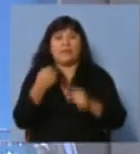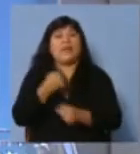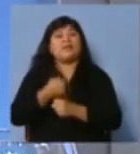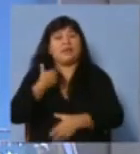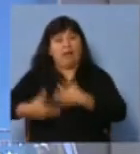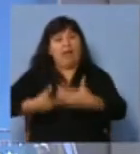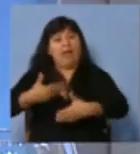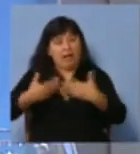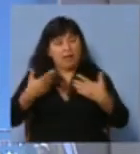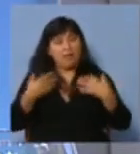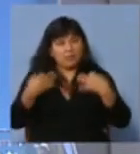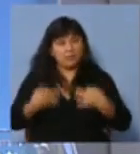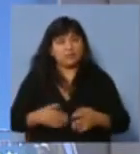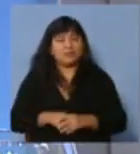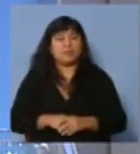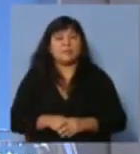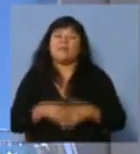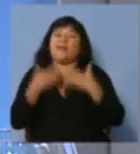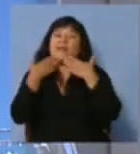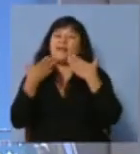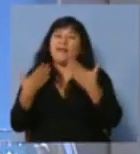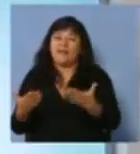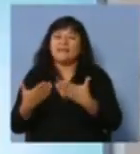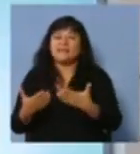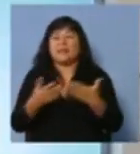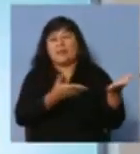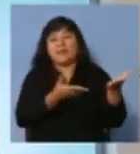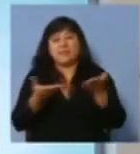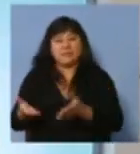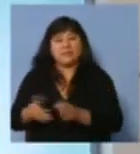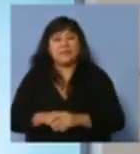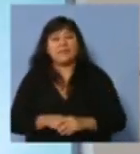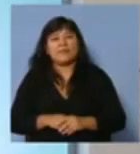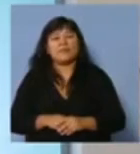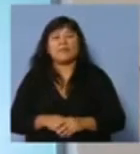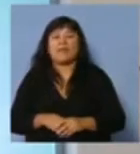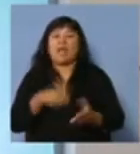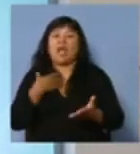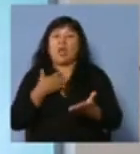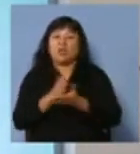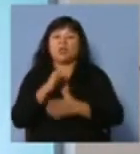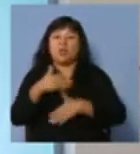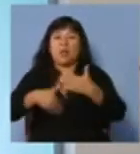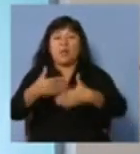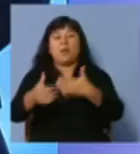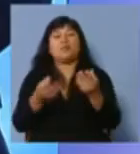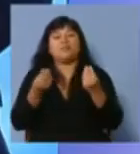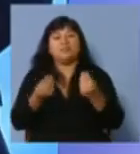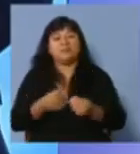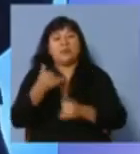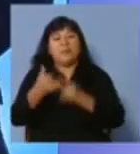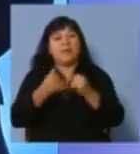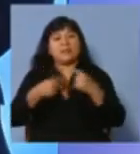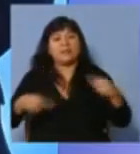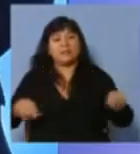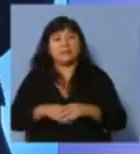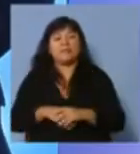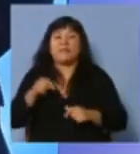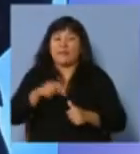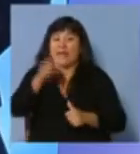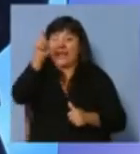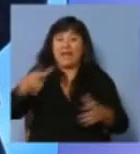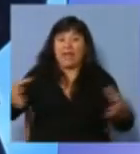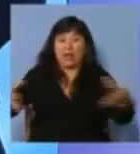muchas gracias por estar de nuevo gracias muy a marte y nosotros continuamos de la siguiente manera el sedronar